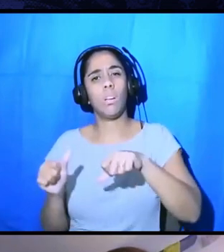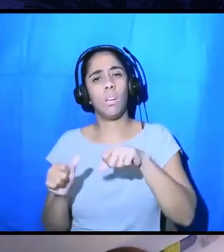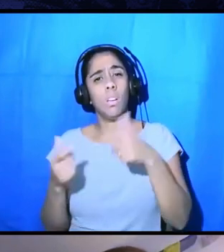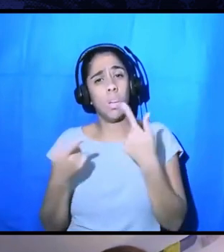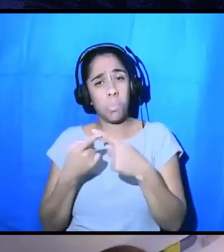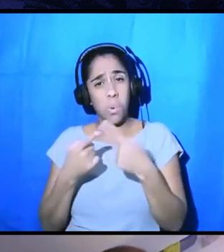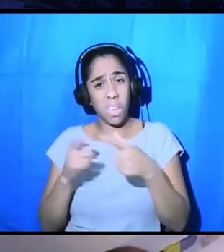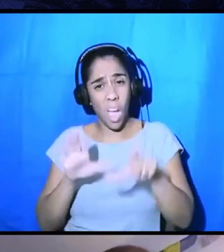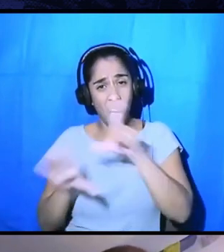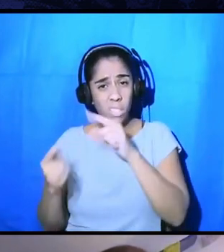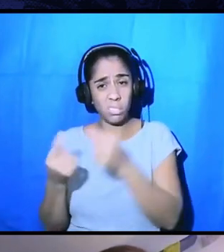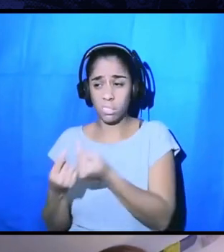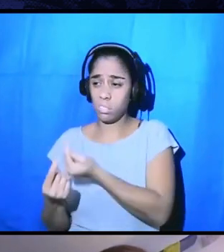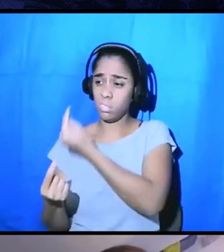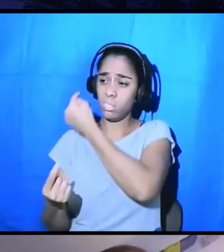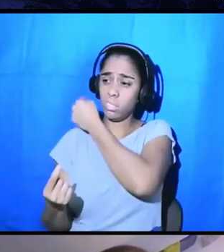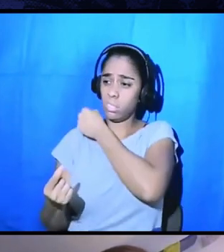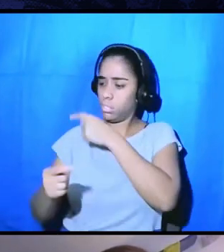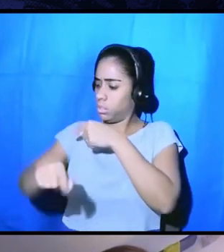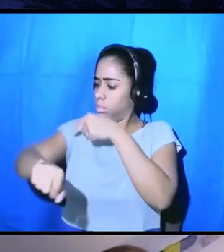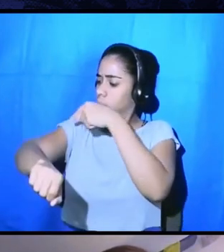abarcativo tan